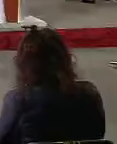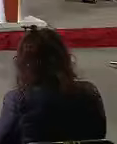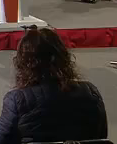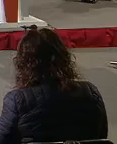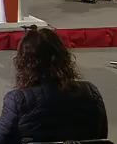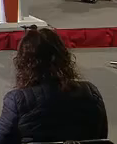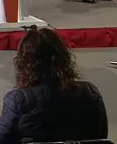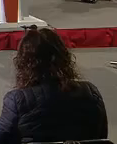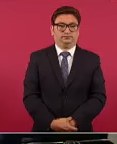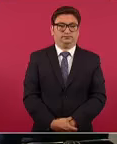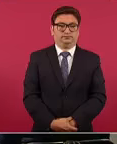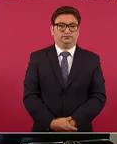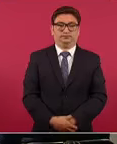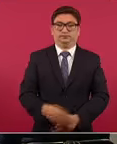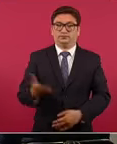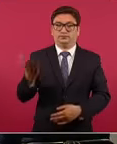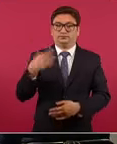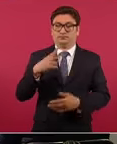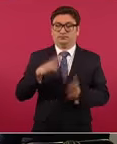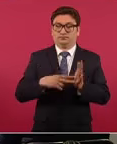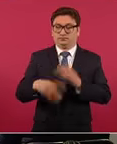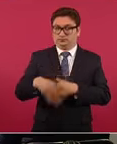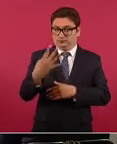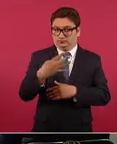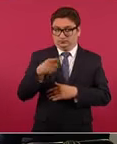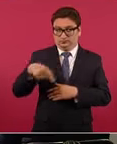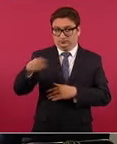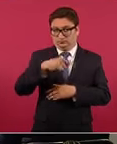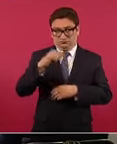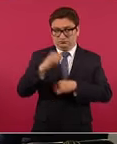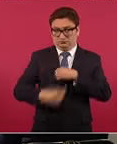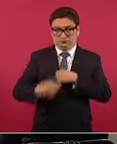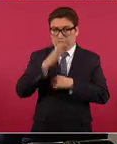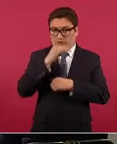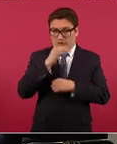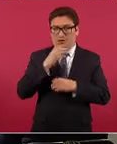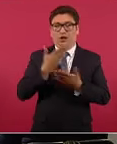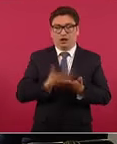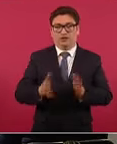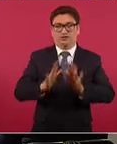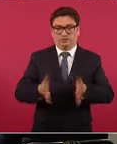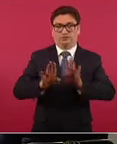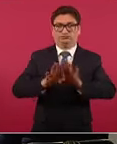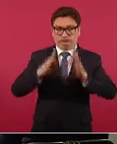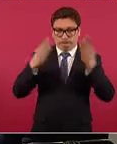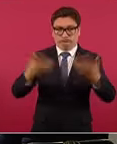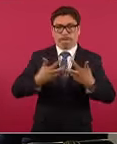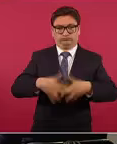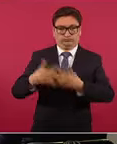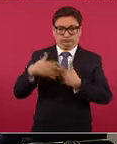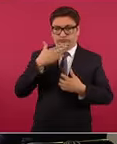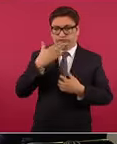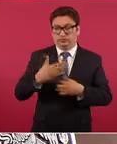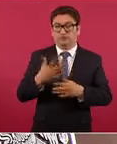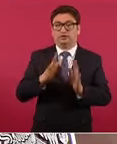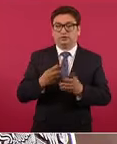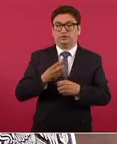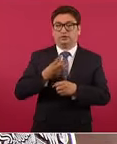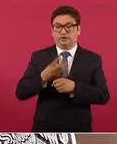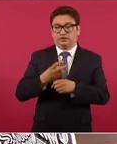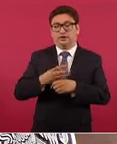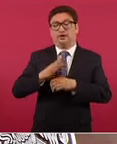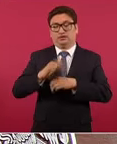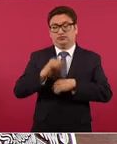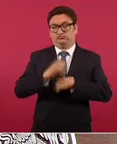2014 no había llevado a cabo ninguna cirugía y ahora está funcionando ya se van a cabo las tres primeras intervenciones y